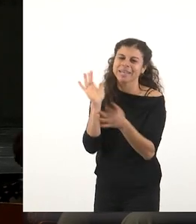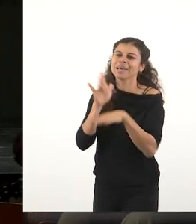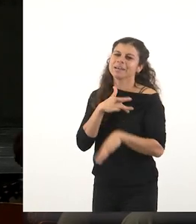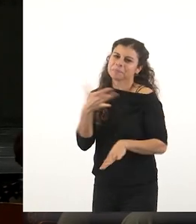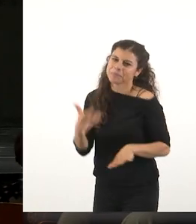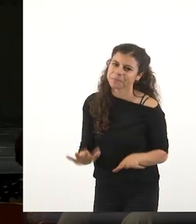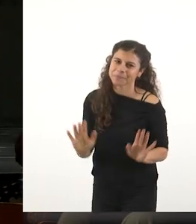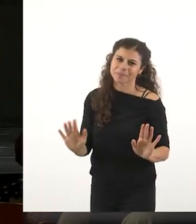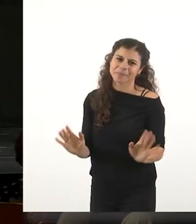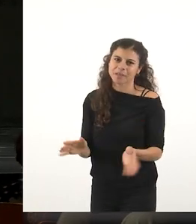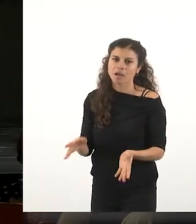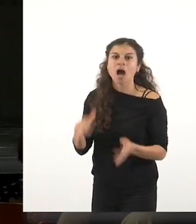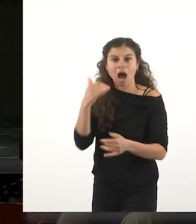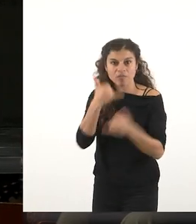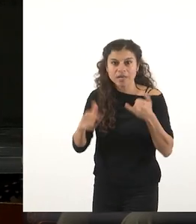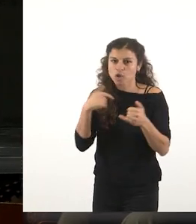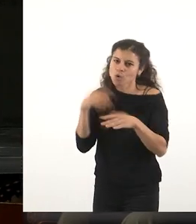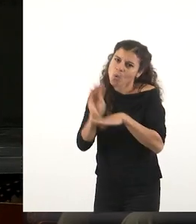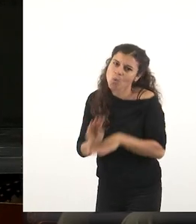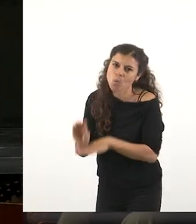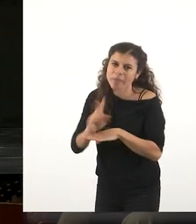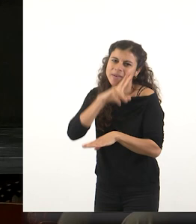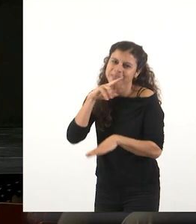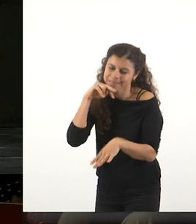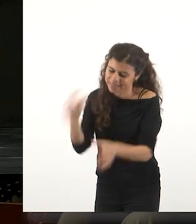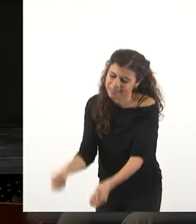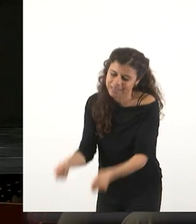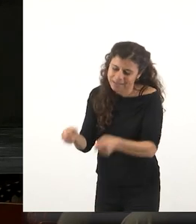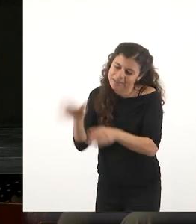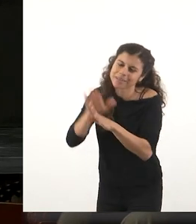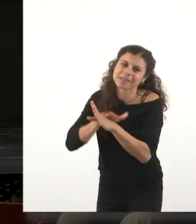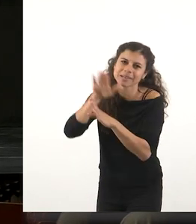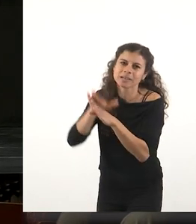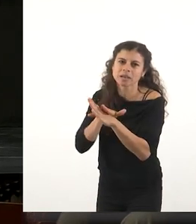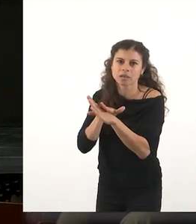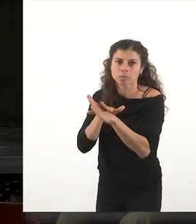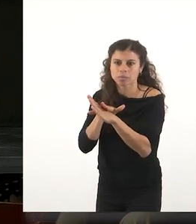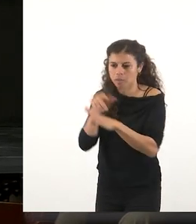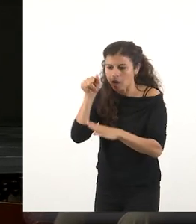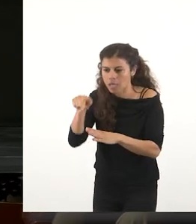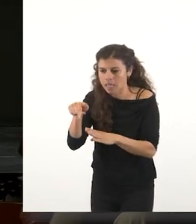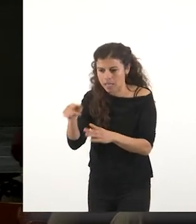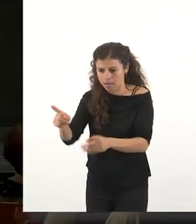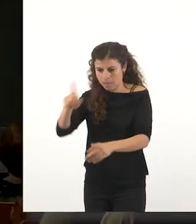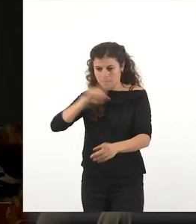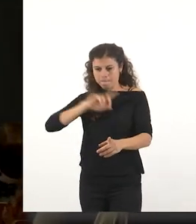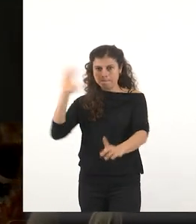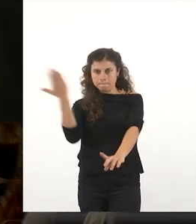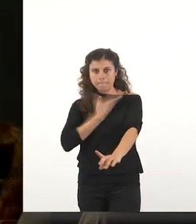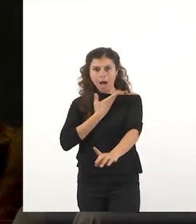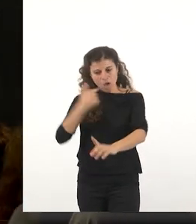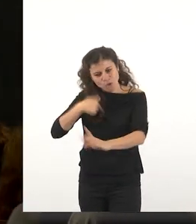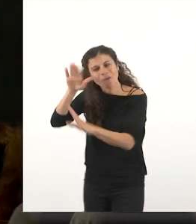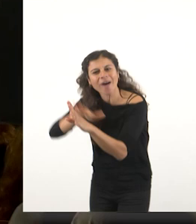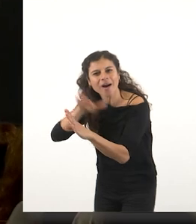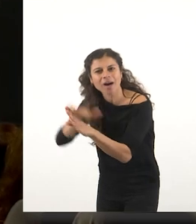todo. Así que acabo yo levantándolo a él del suelo y consolándolo yo a él después de cómo me acaba de tratar. Y otra vez, muy guay, hasta que a la media hora